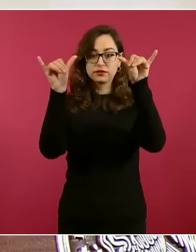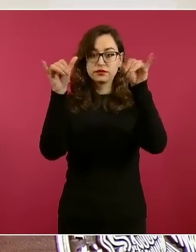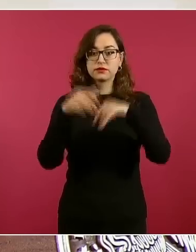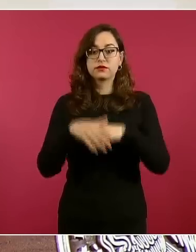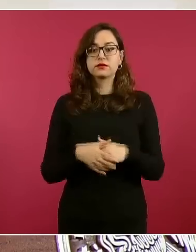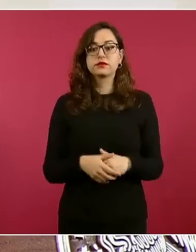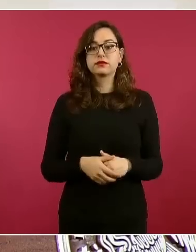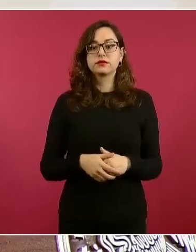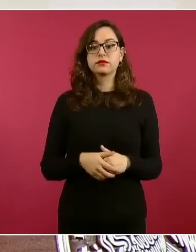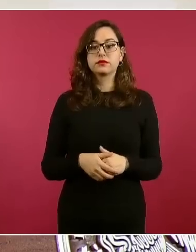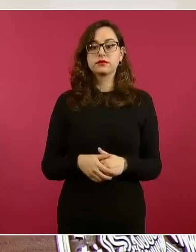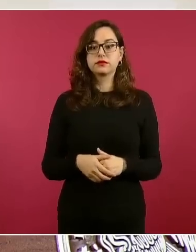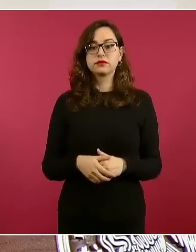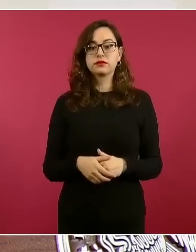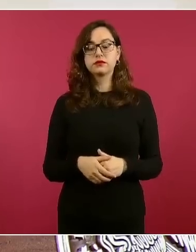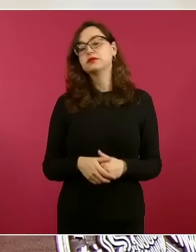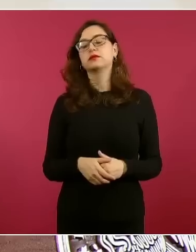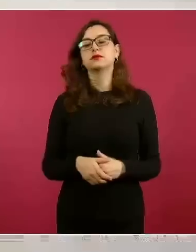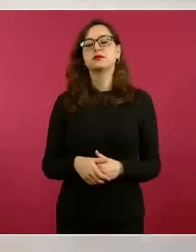los dos principales